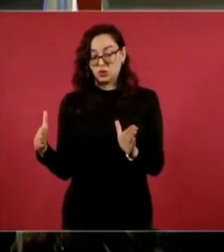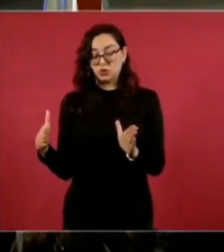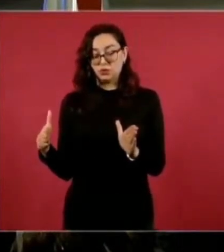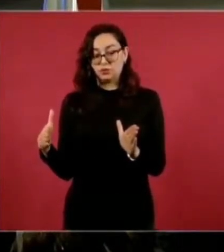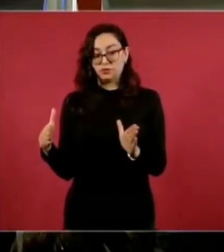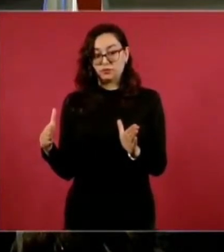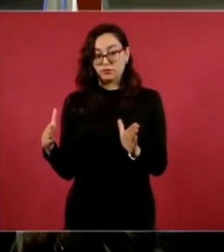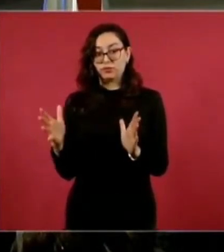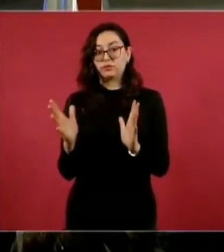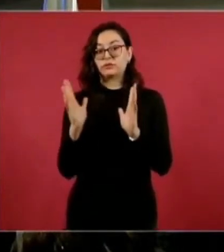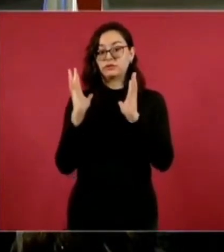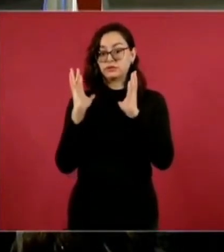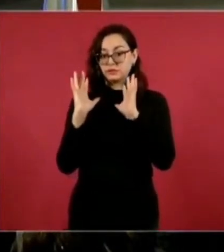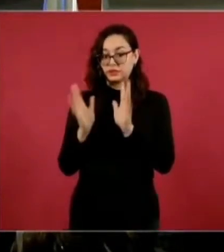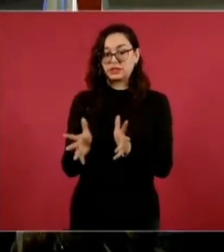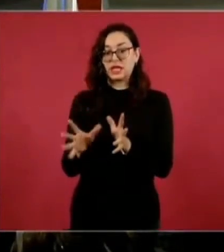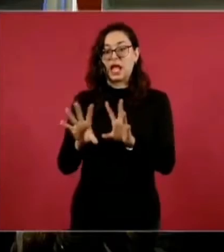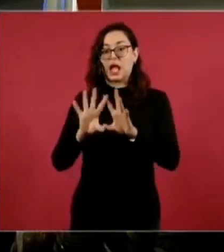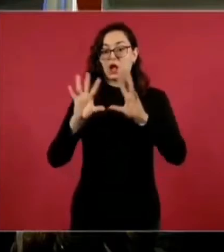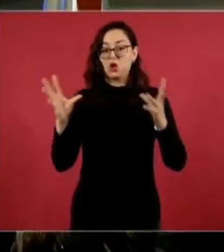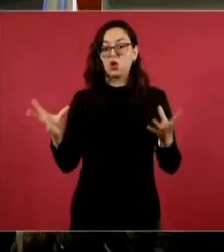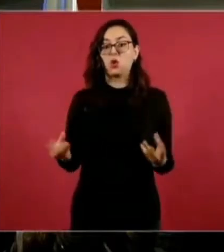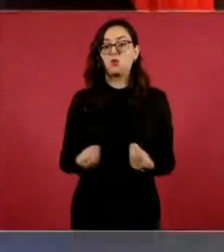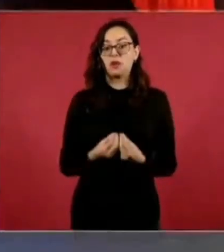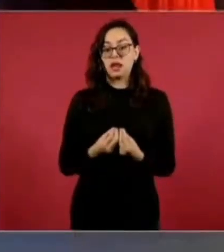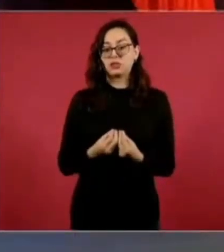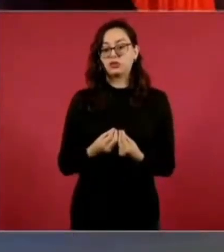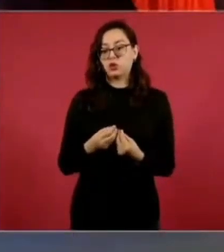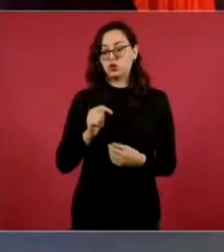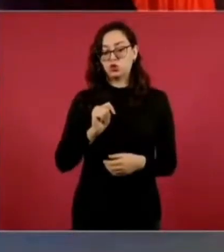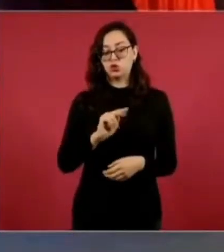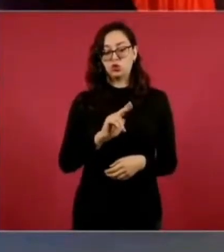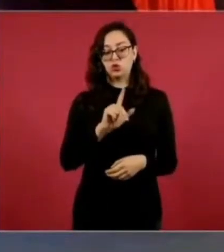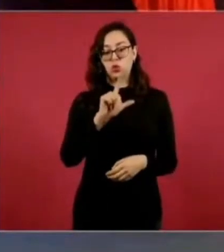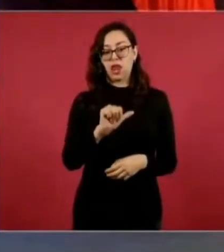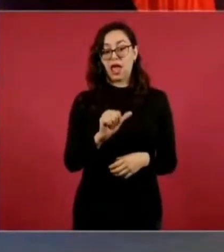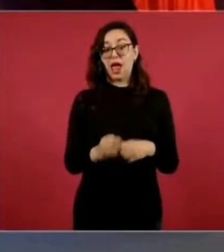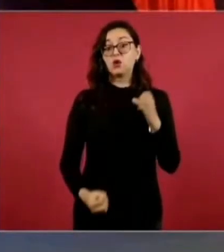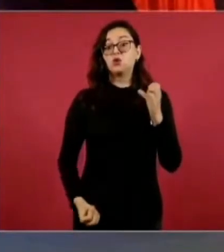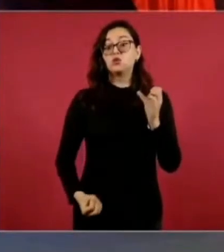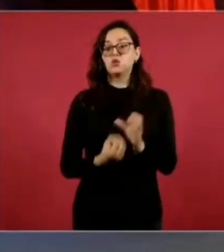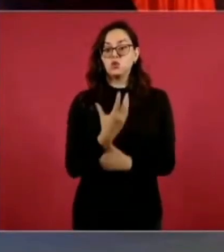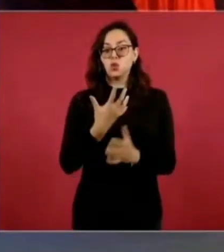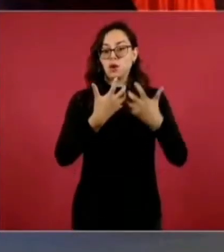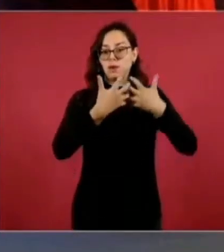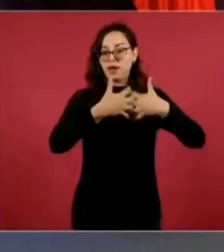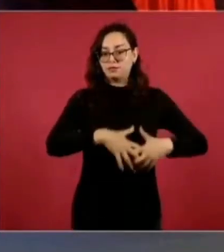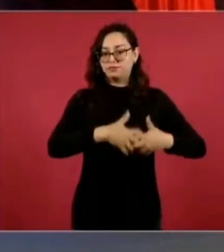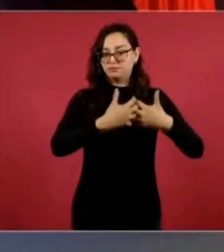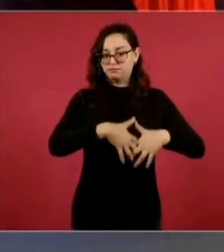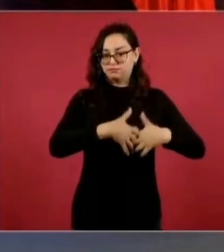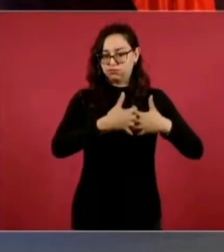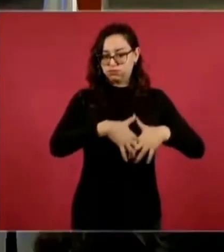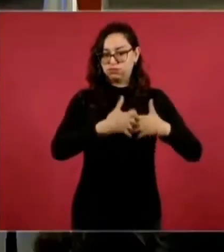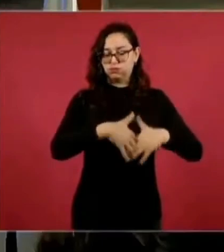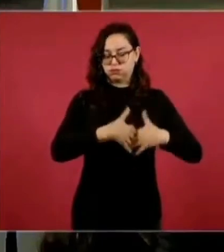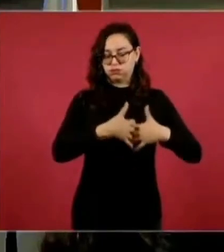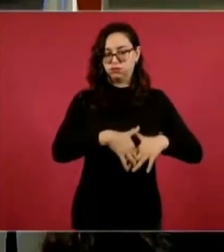en producción completa la coquizadora de Tula, que convierte el combustóleo en